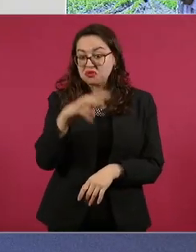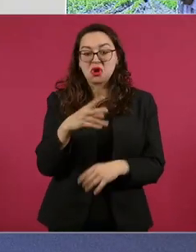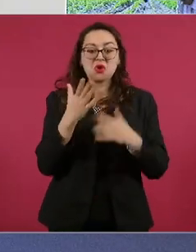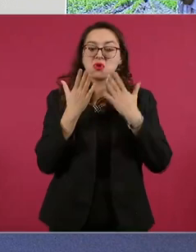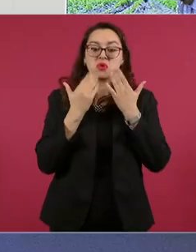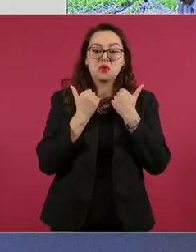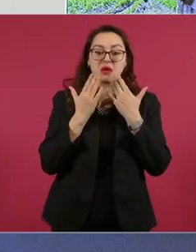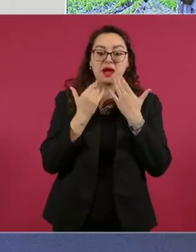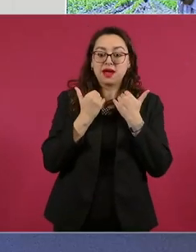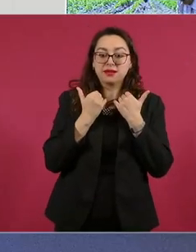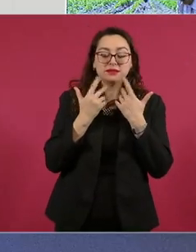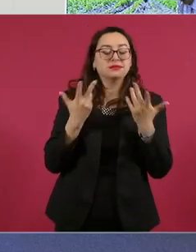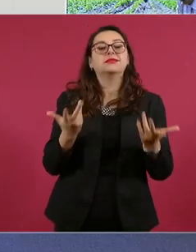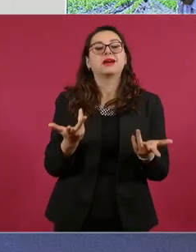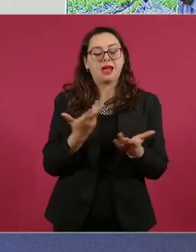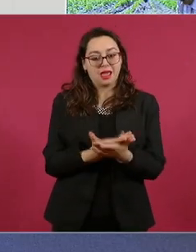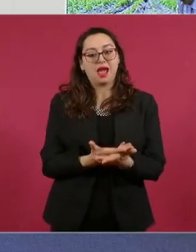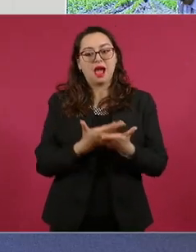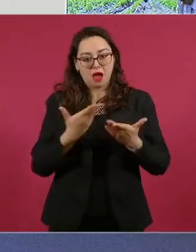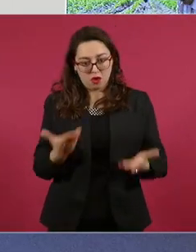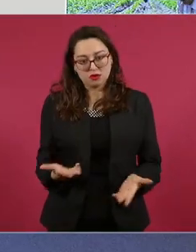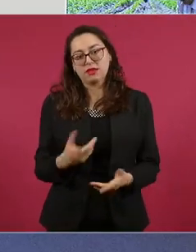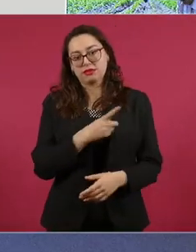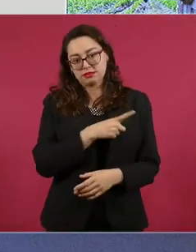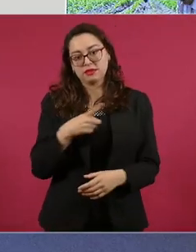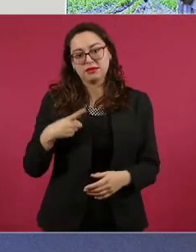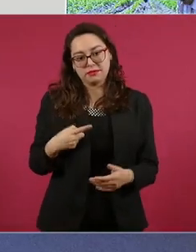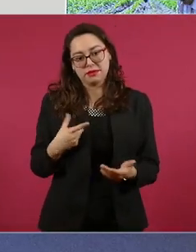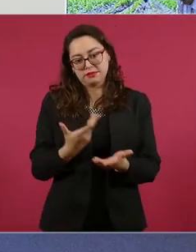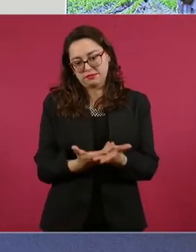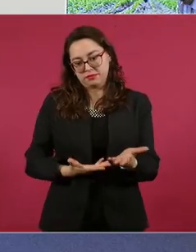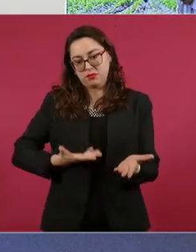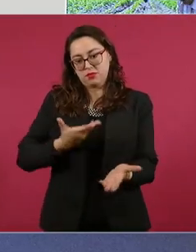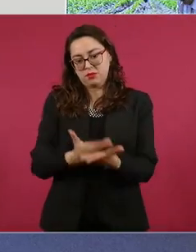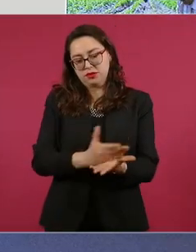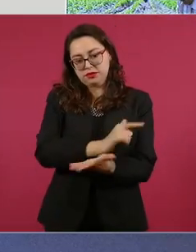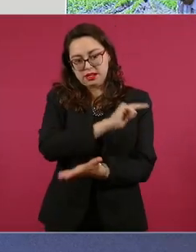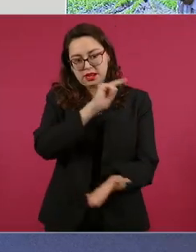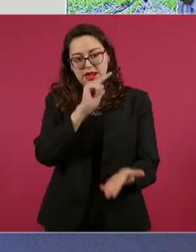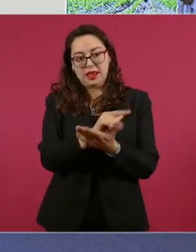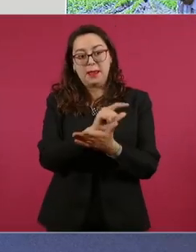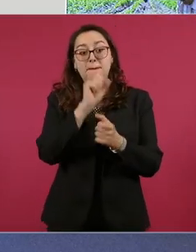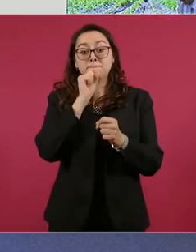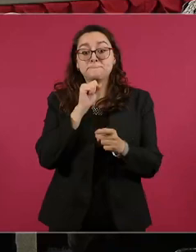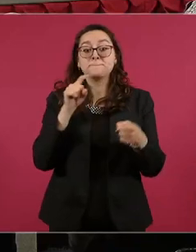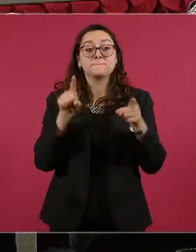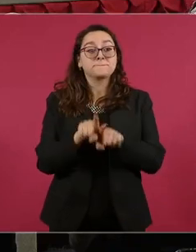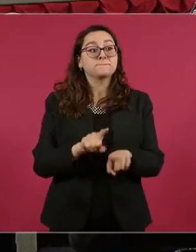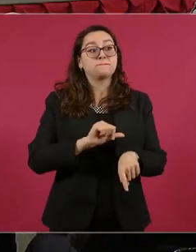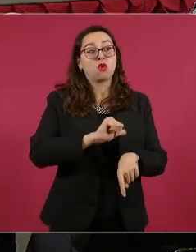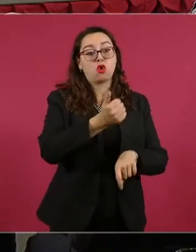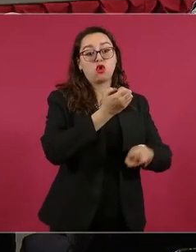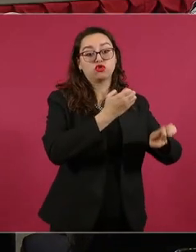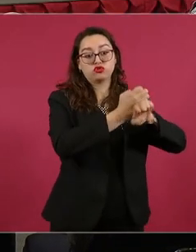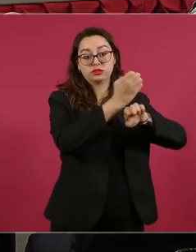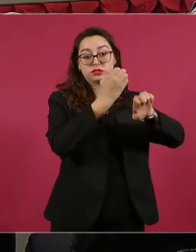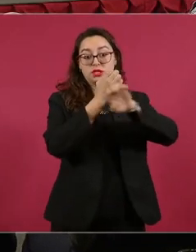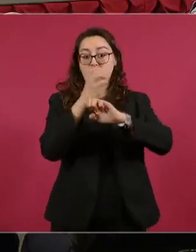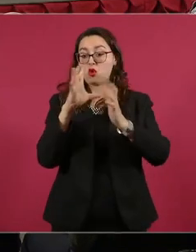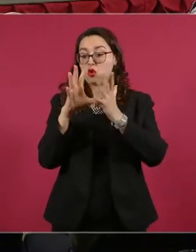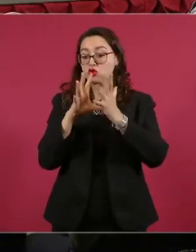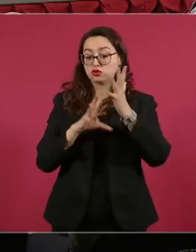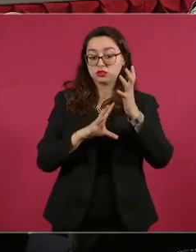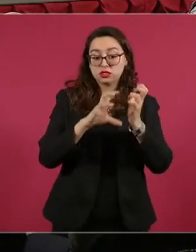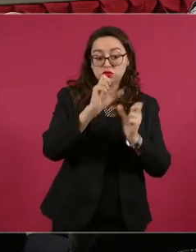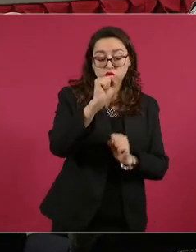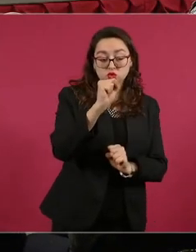constitucionales. Ahora se pretende que haya una ley general. También, a nivel de las constituciones y entidades federativas, pues tendrán que